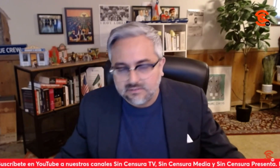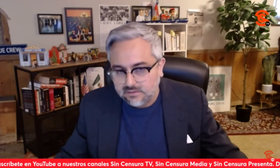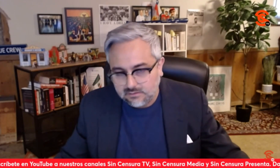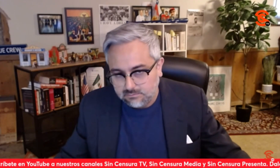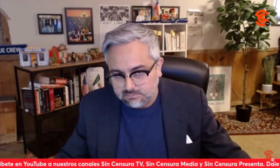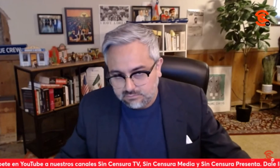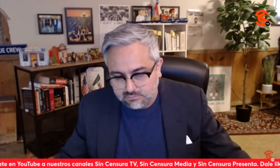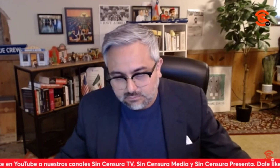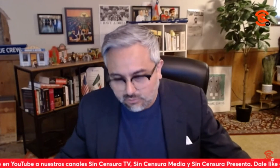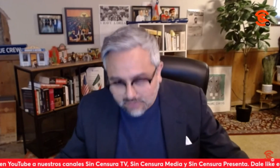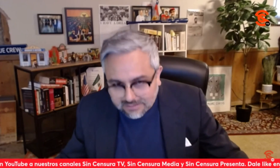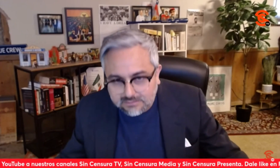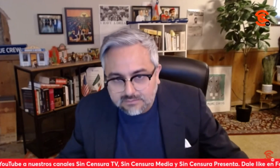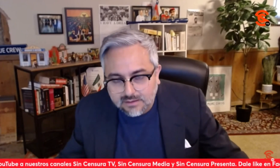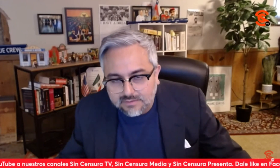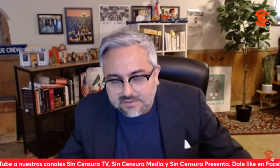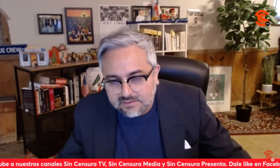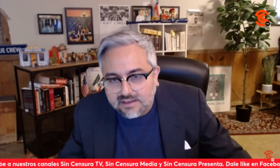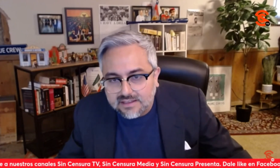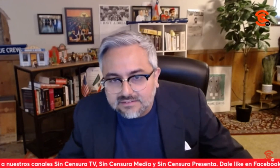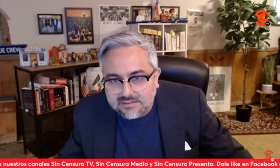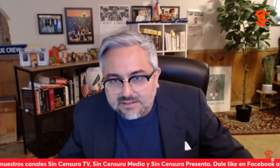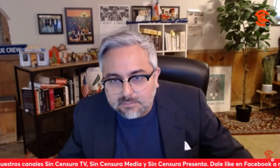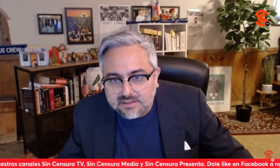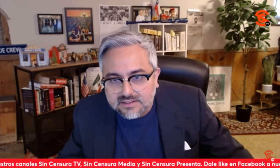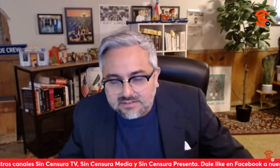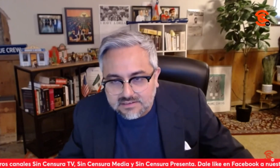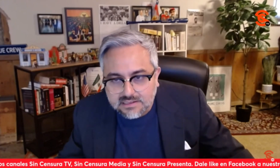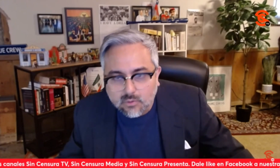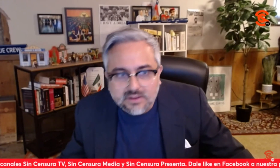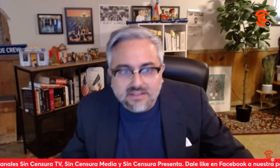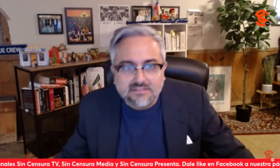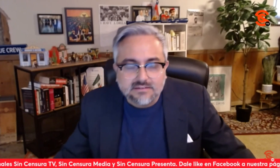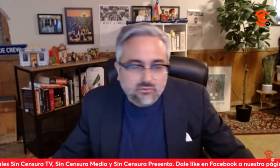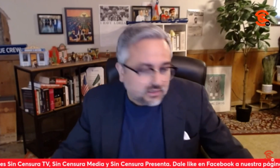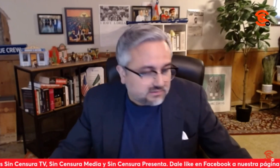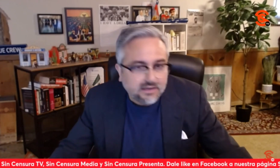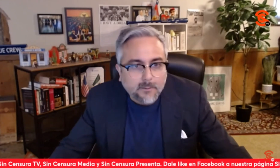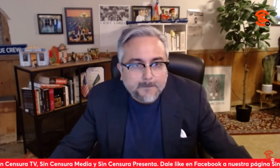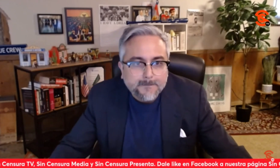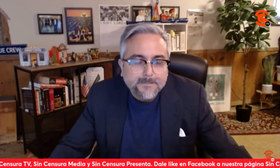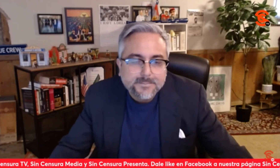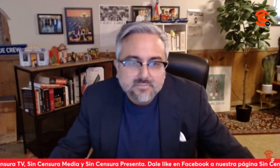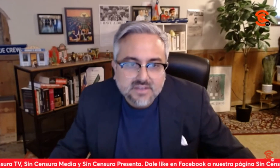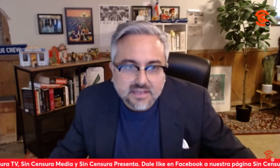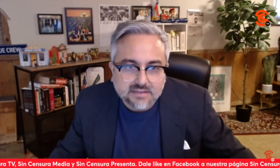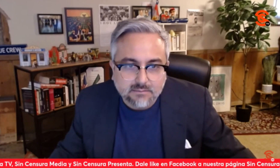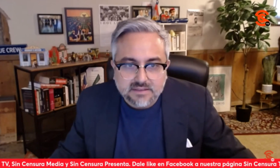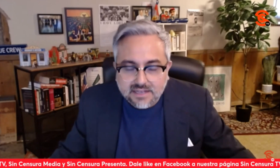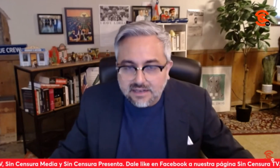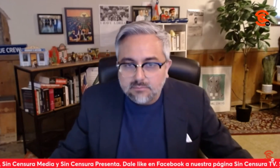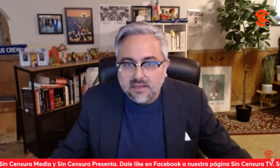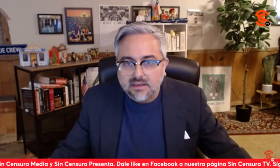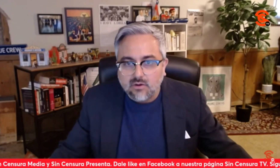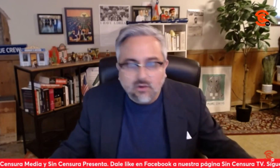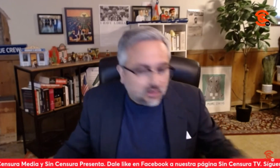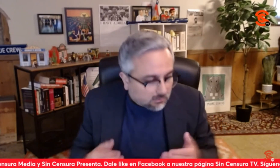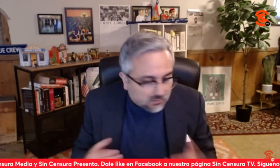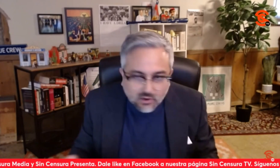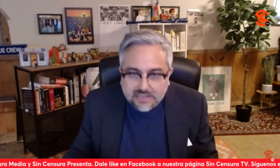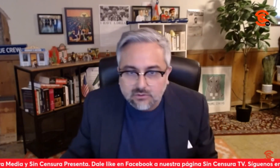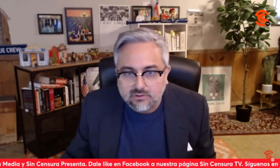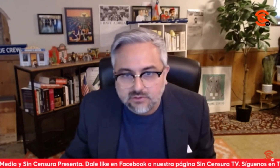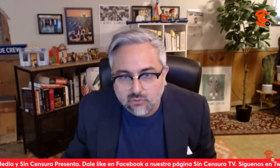permitió por olas a dichas agencias y dependencias estadounidenses de su sexenio que se metieran en